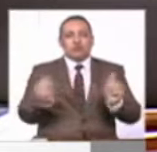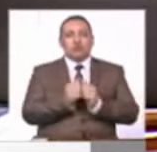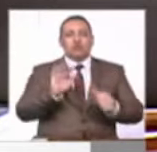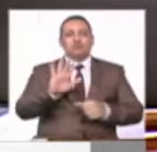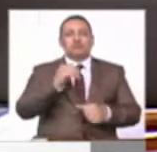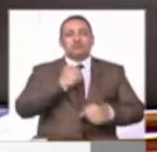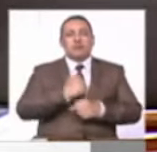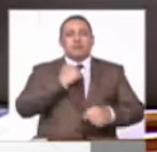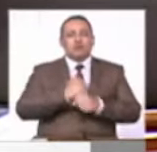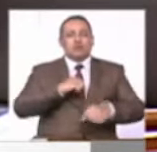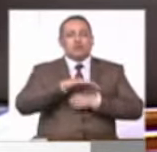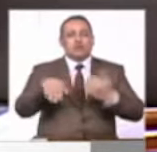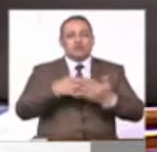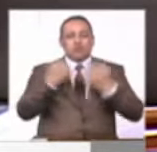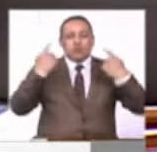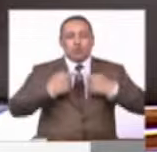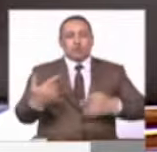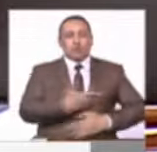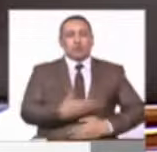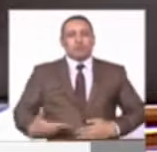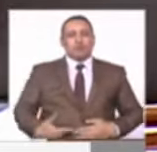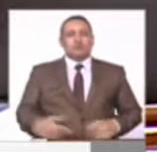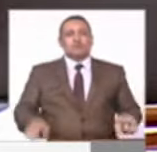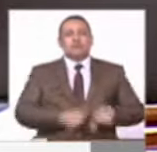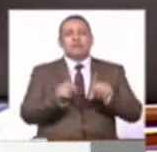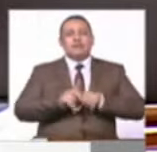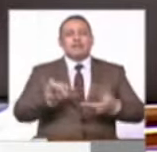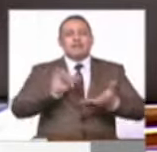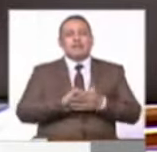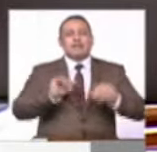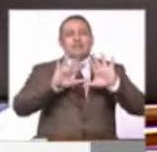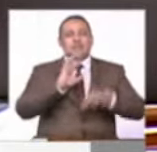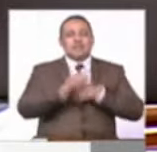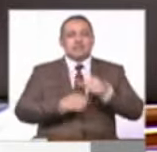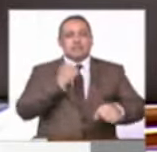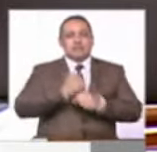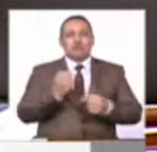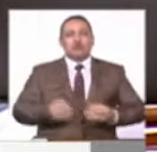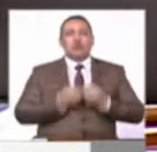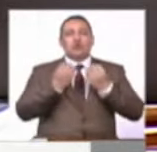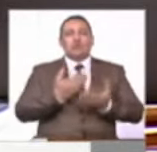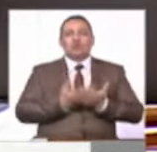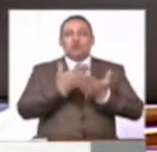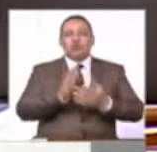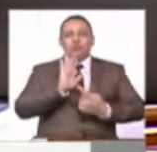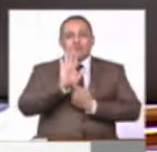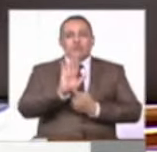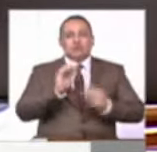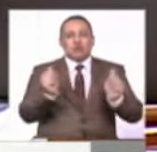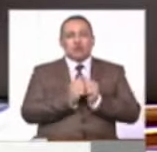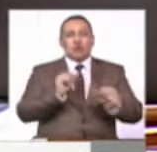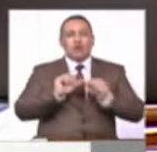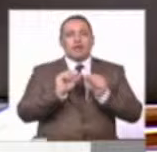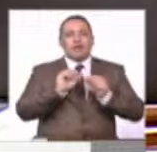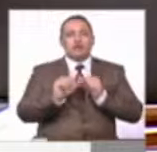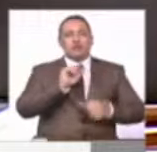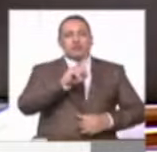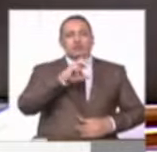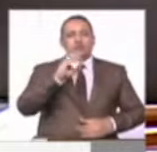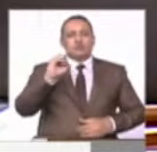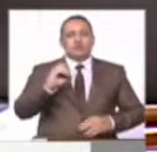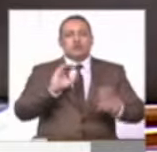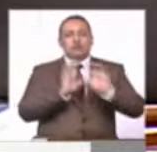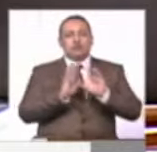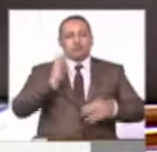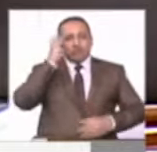ejercicio de toda función pública por el lapso de 10 años conforme lo establece el artículo 100 de la